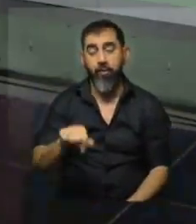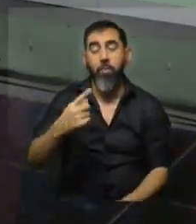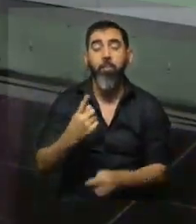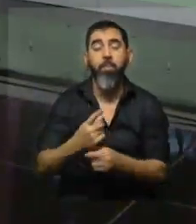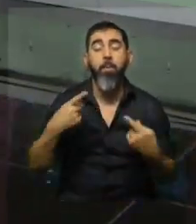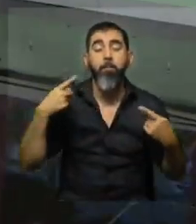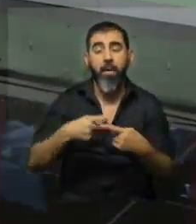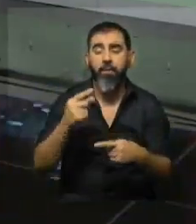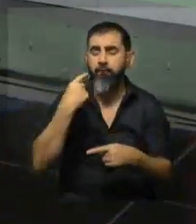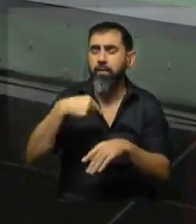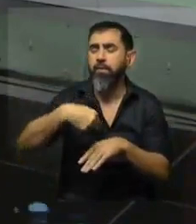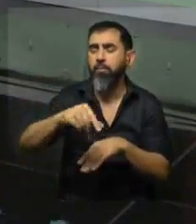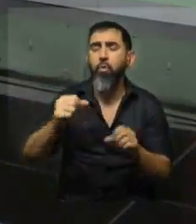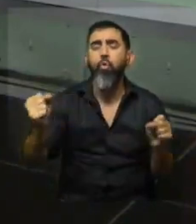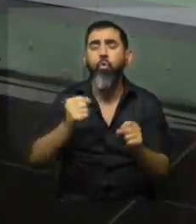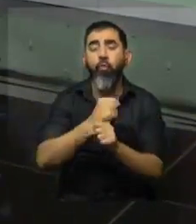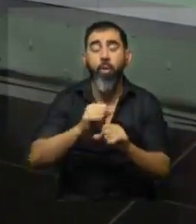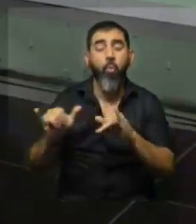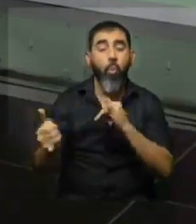dentro de un ratito. Equipo confirmado.